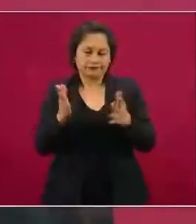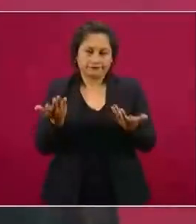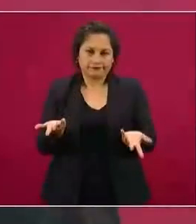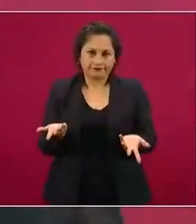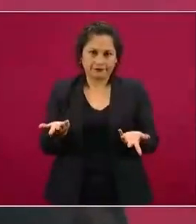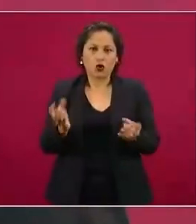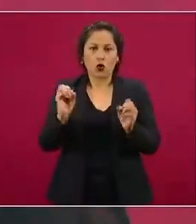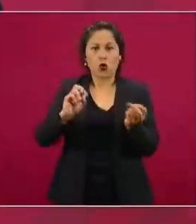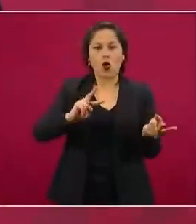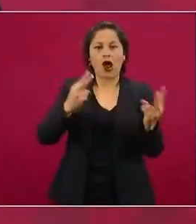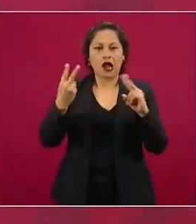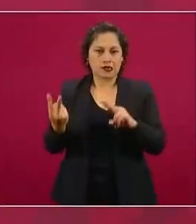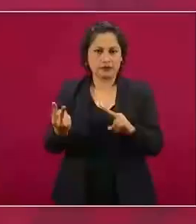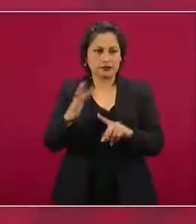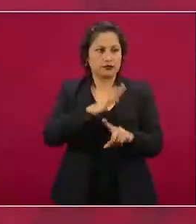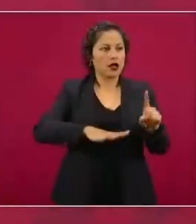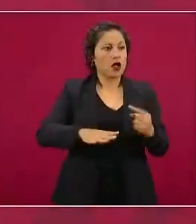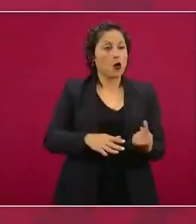nunca puede ser así.